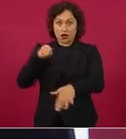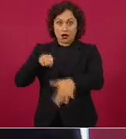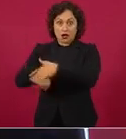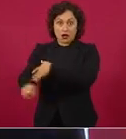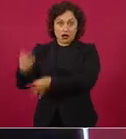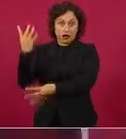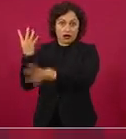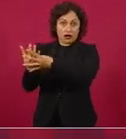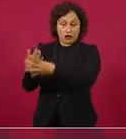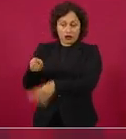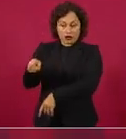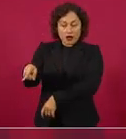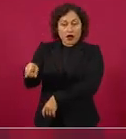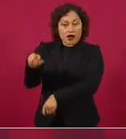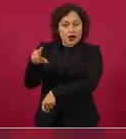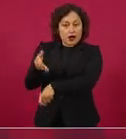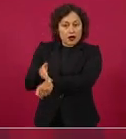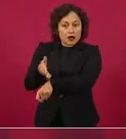acusado